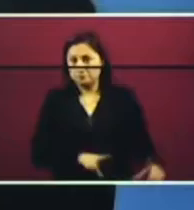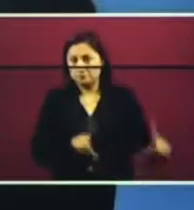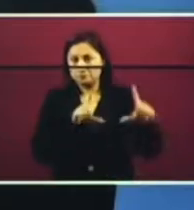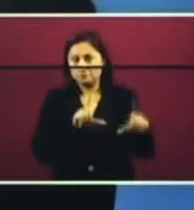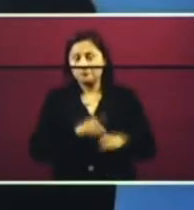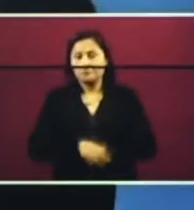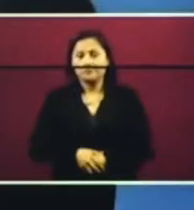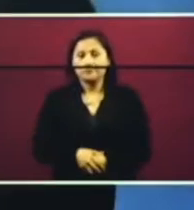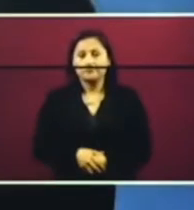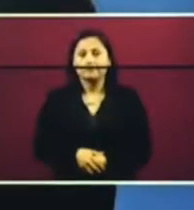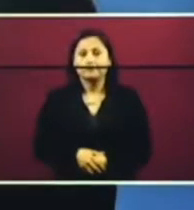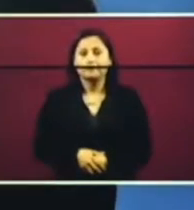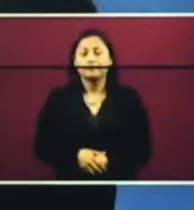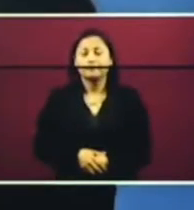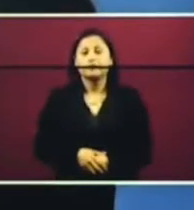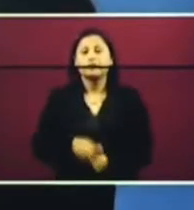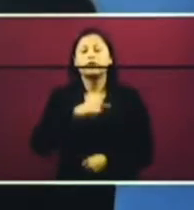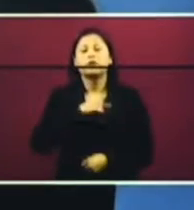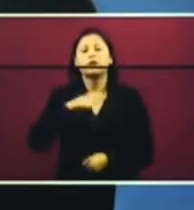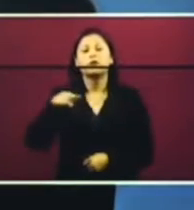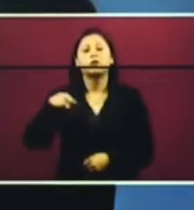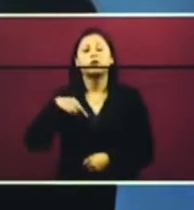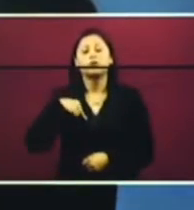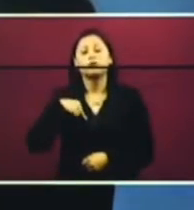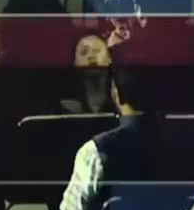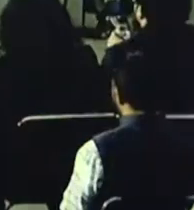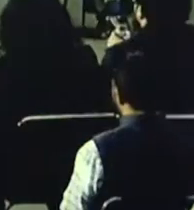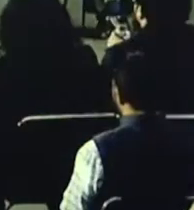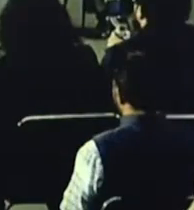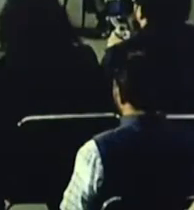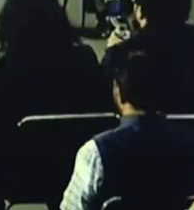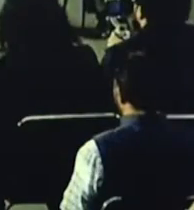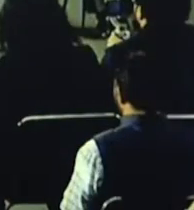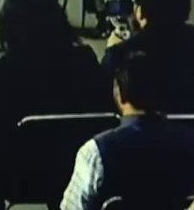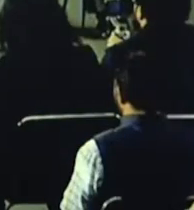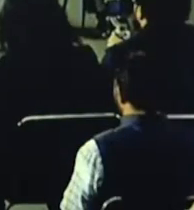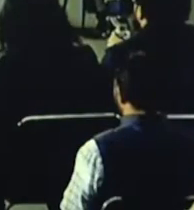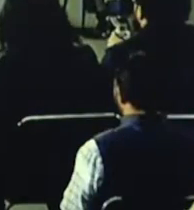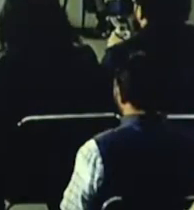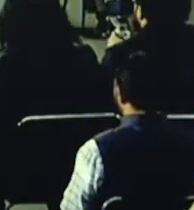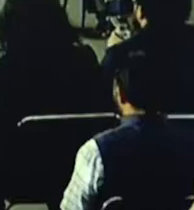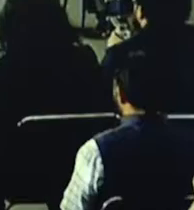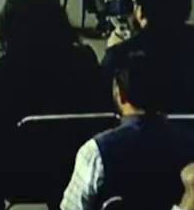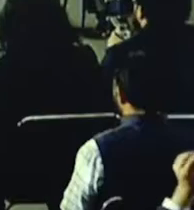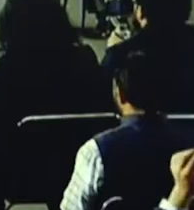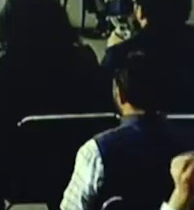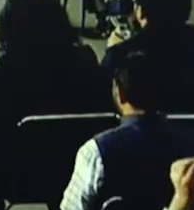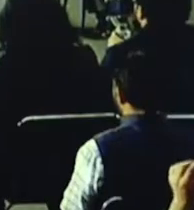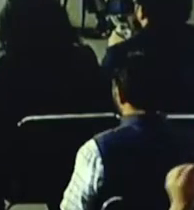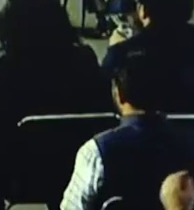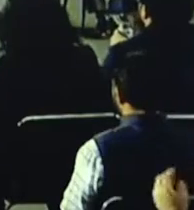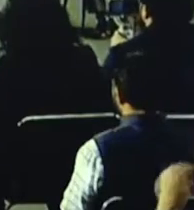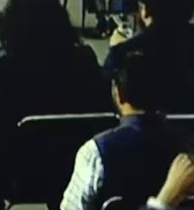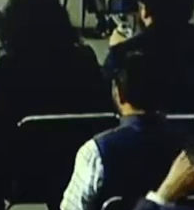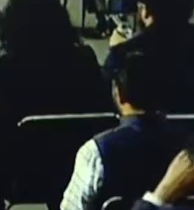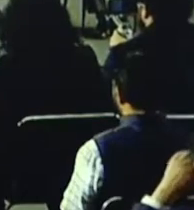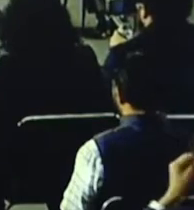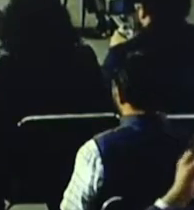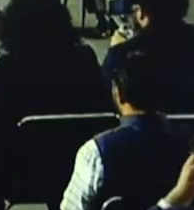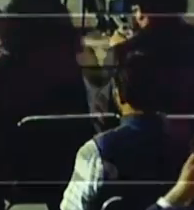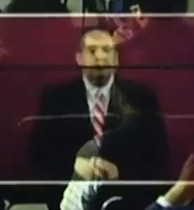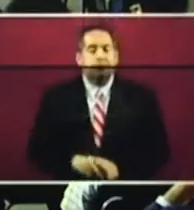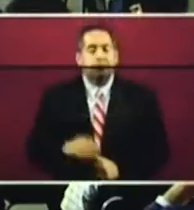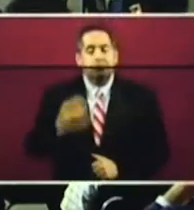matutina en otros temas anunció que la próxima semana se va a firmar un convenio para que empresas maquiladoras de